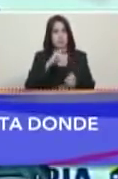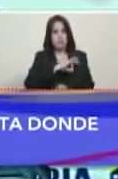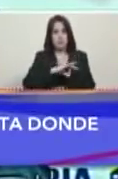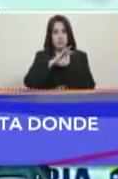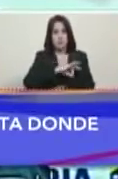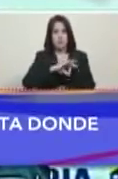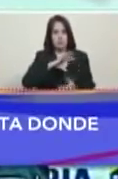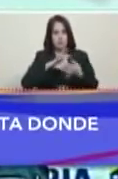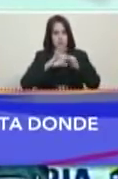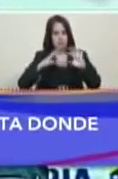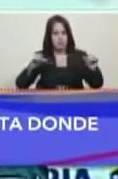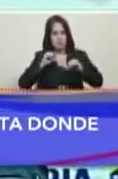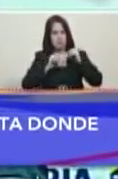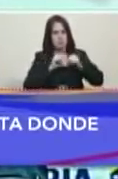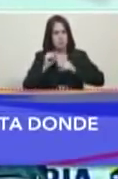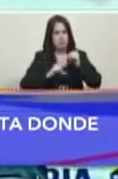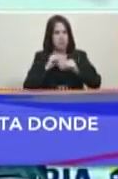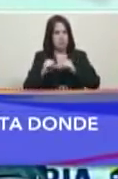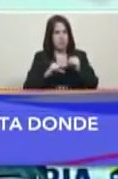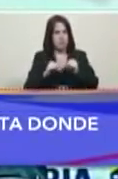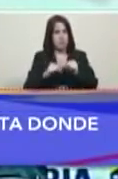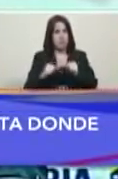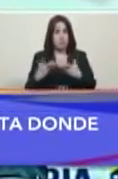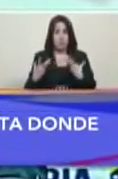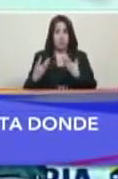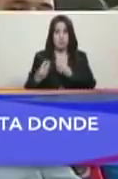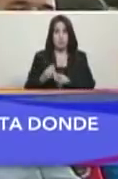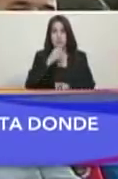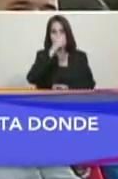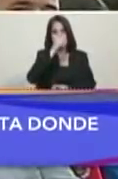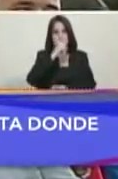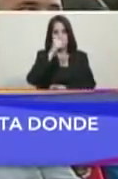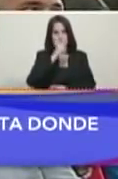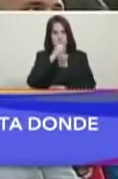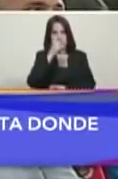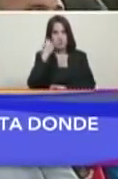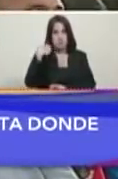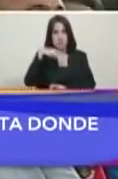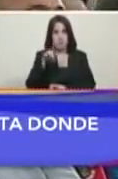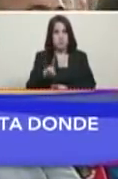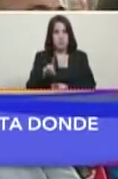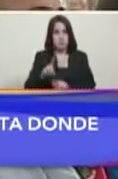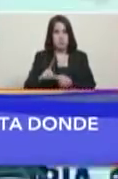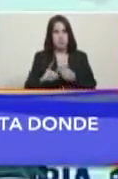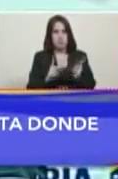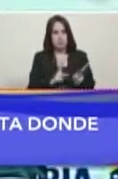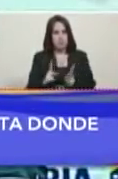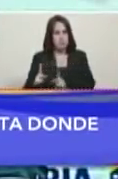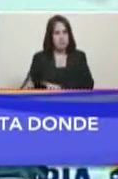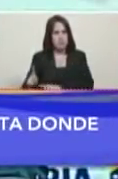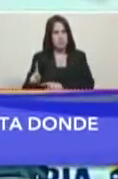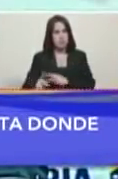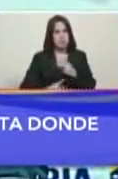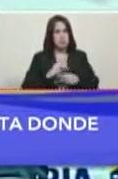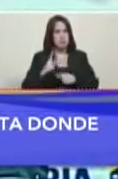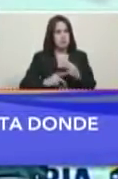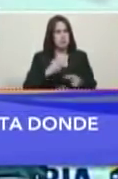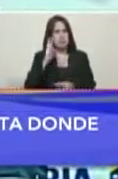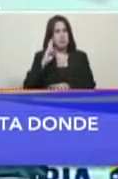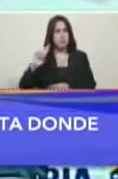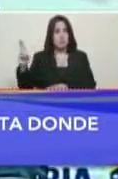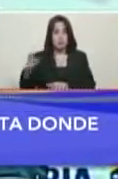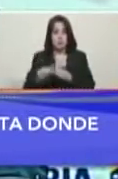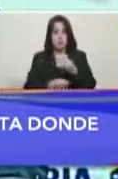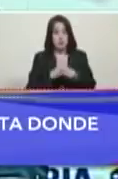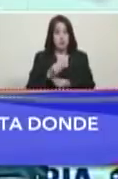Paraíso. Israel nos llevaba a Silvia y a mí al único programa de radio que nos hacía entrevistas.